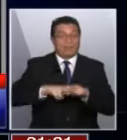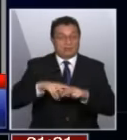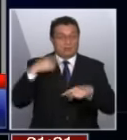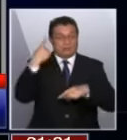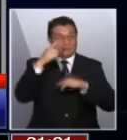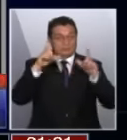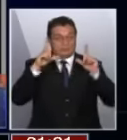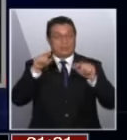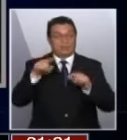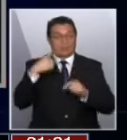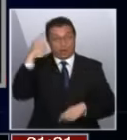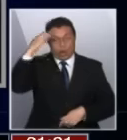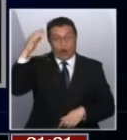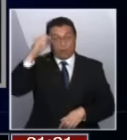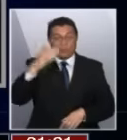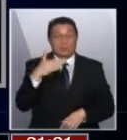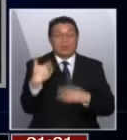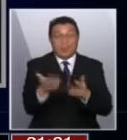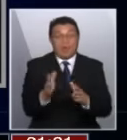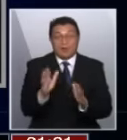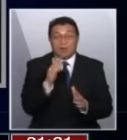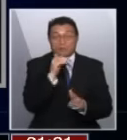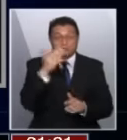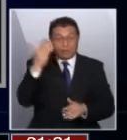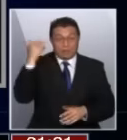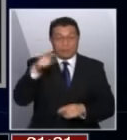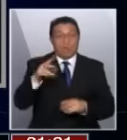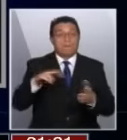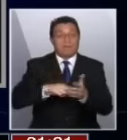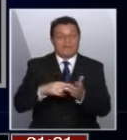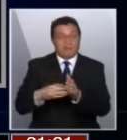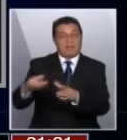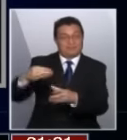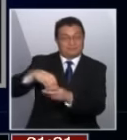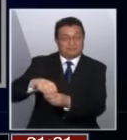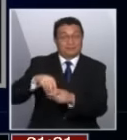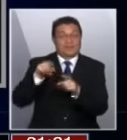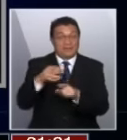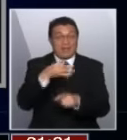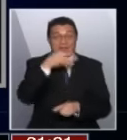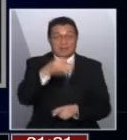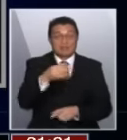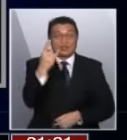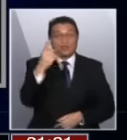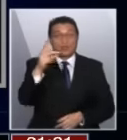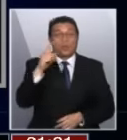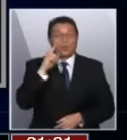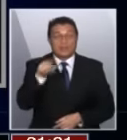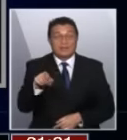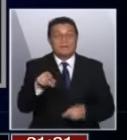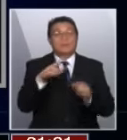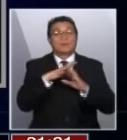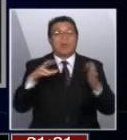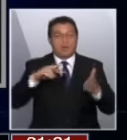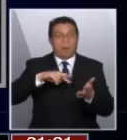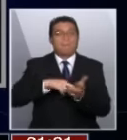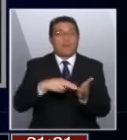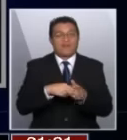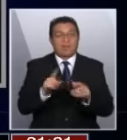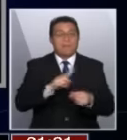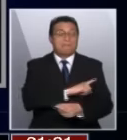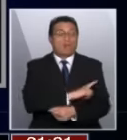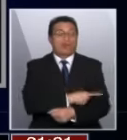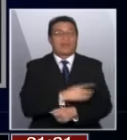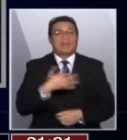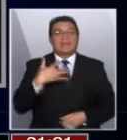opinión Hace mucho tiempo que no la escuchábamos además respecto a la crisis que está viviendo su partido y él decía que en la udi han estado más atraídos por el poder que por el proyecto político